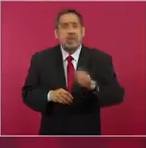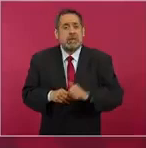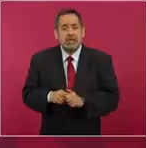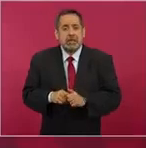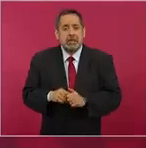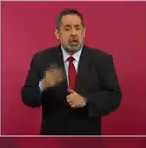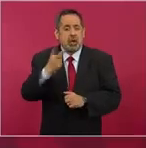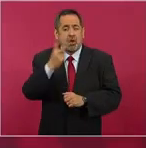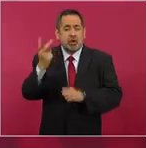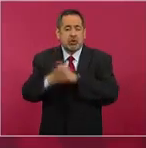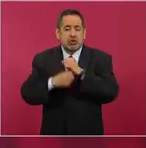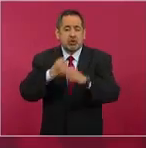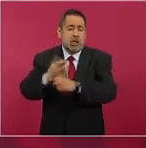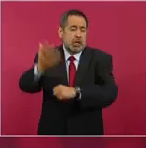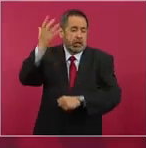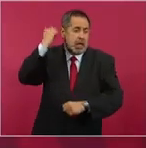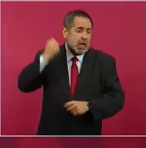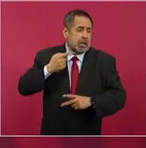200 años.